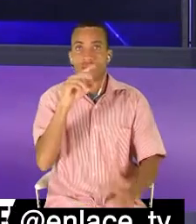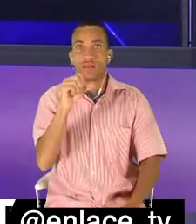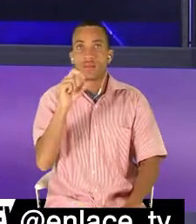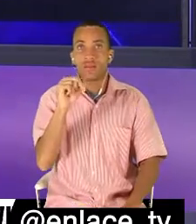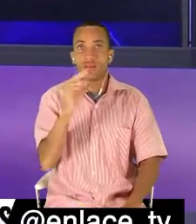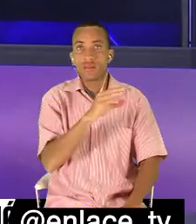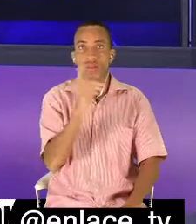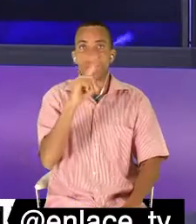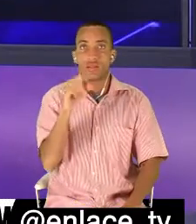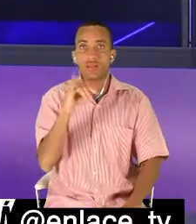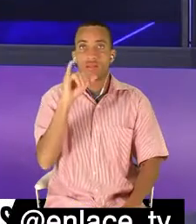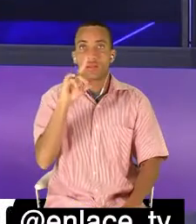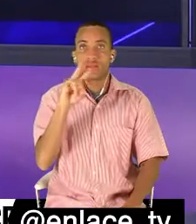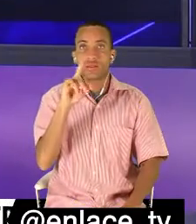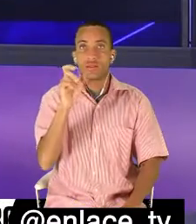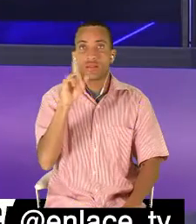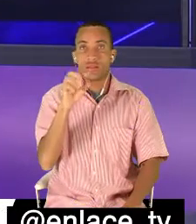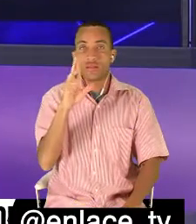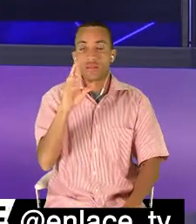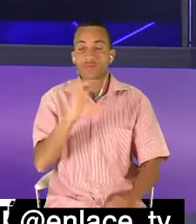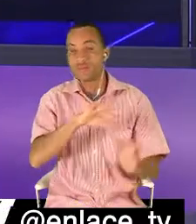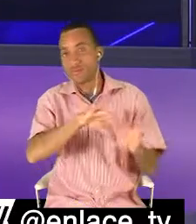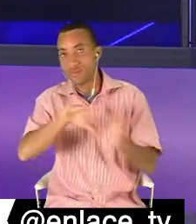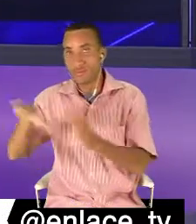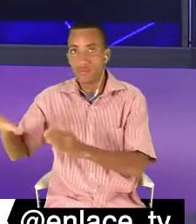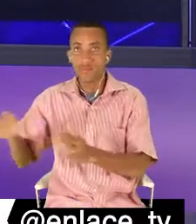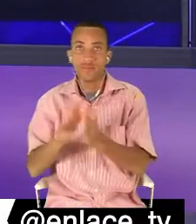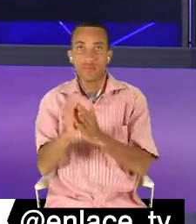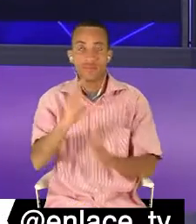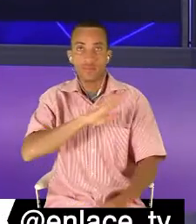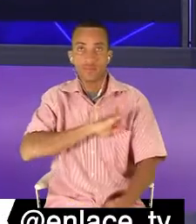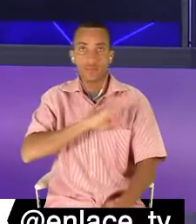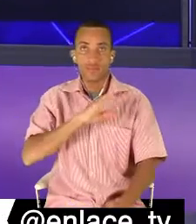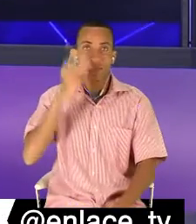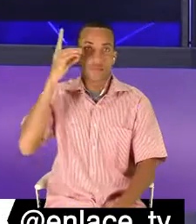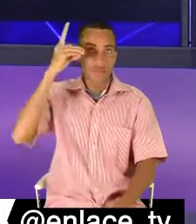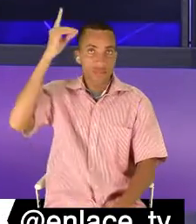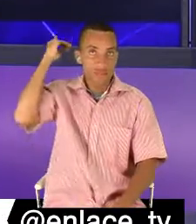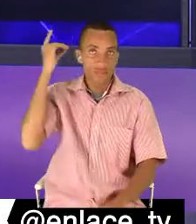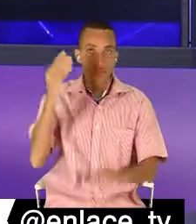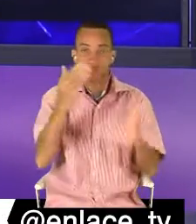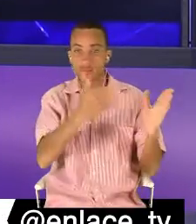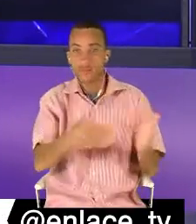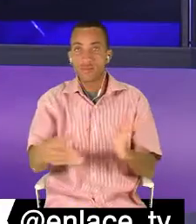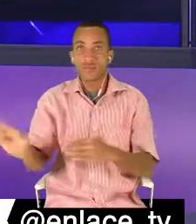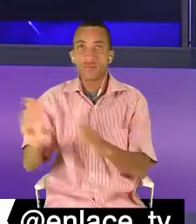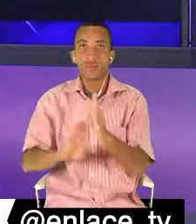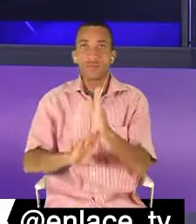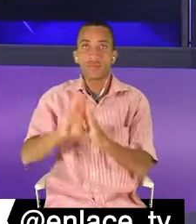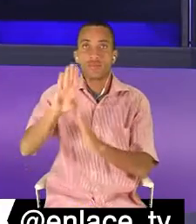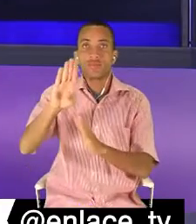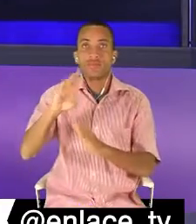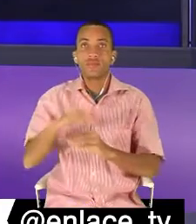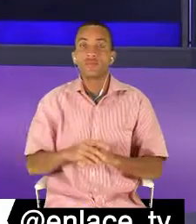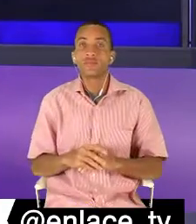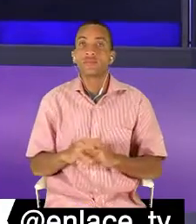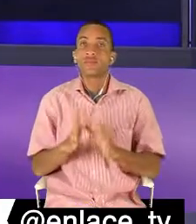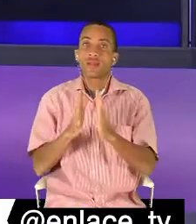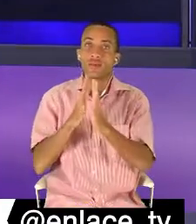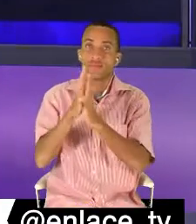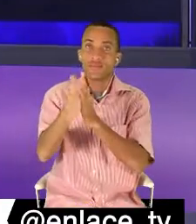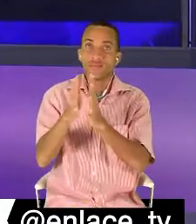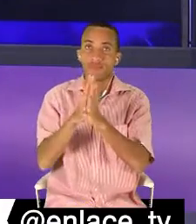noticias, el alcalde de Barranca Bermeja, Darío Echeverry Serrano, se refirió por primera vez al Plan de Desarrollo Municipal. Igualmente expuso sobre